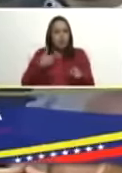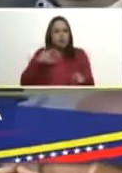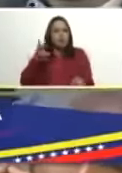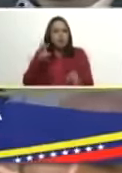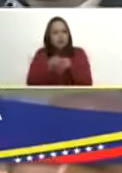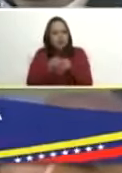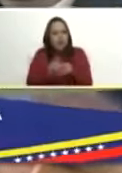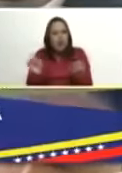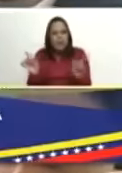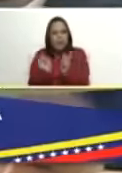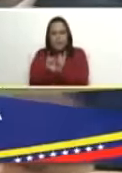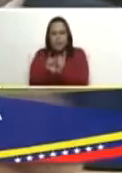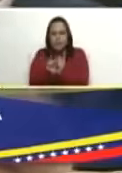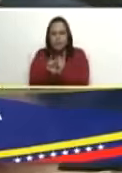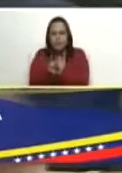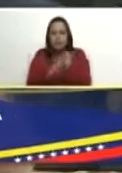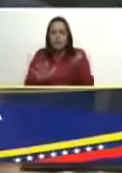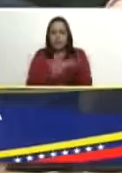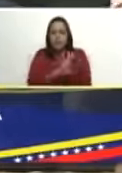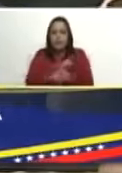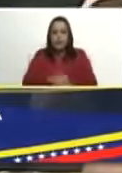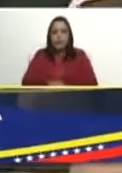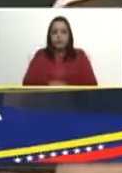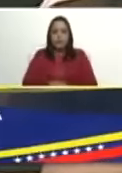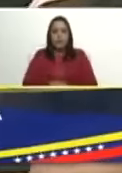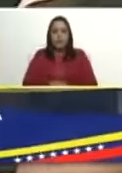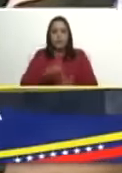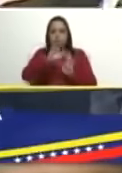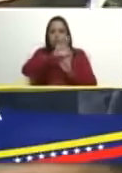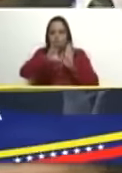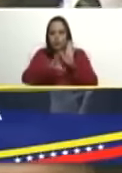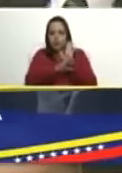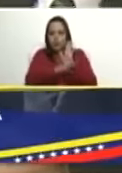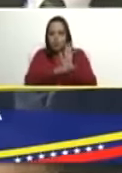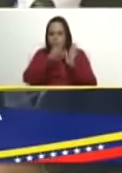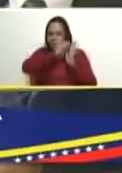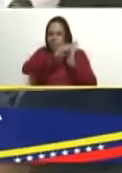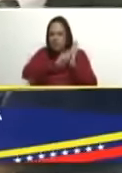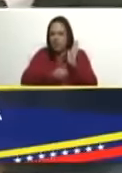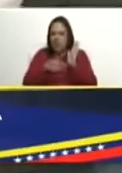referir a la parte constitucional.